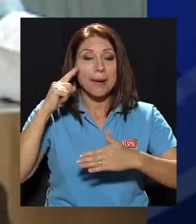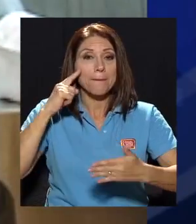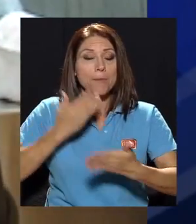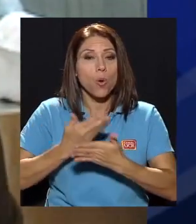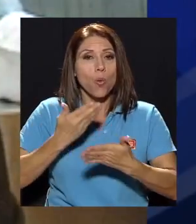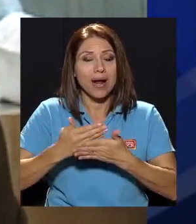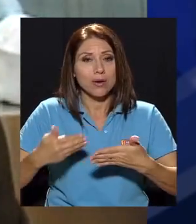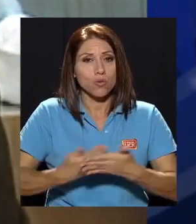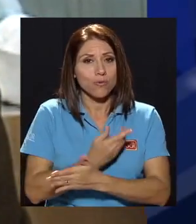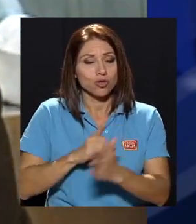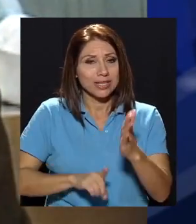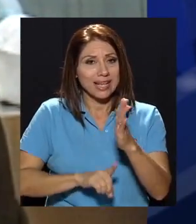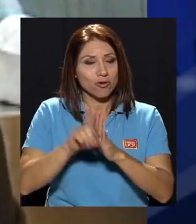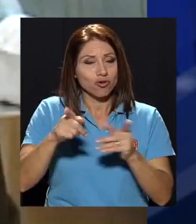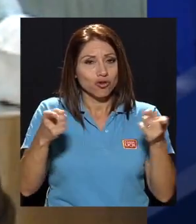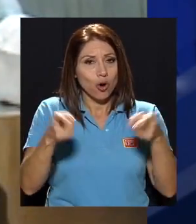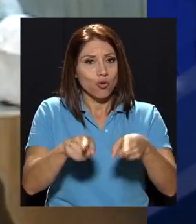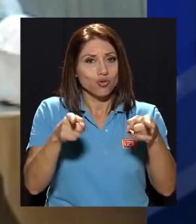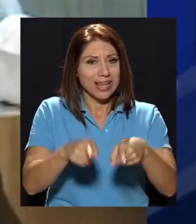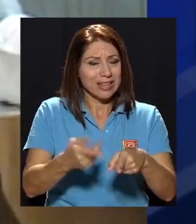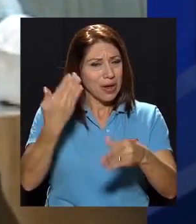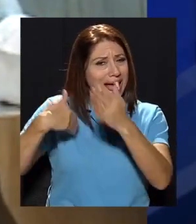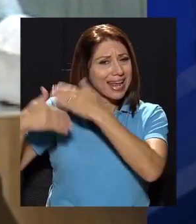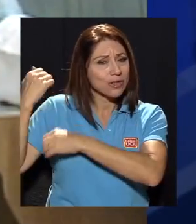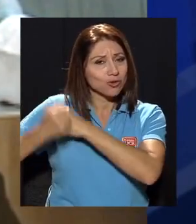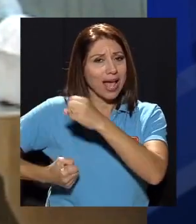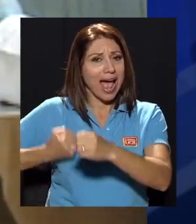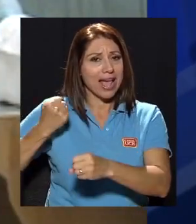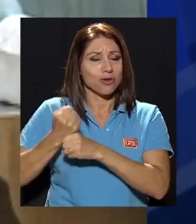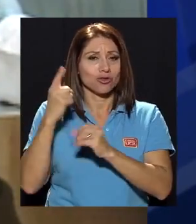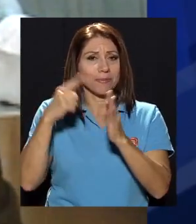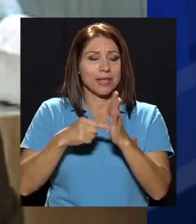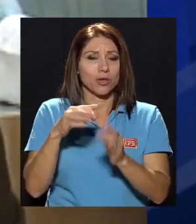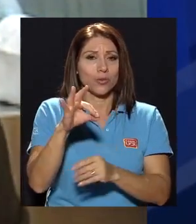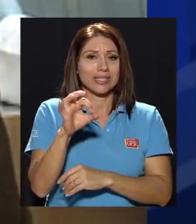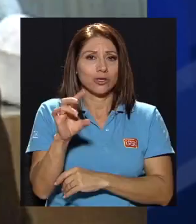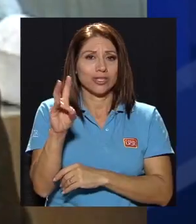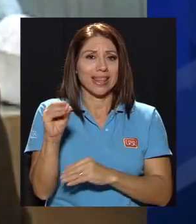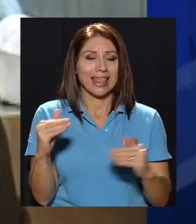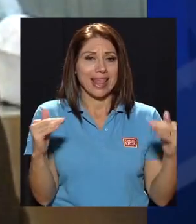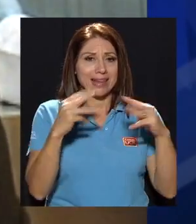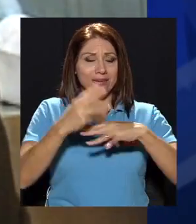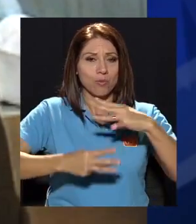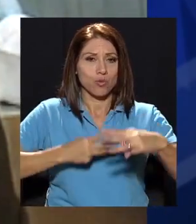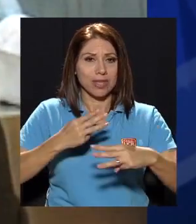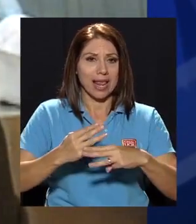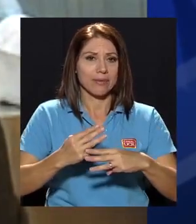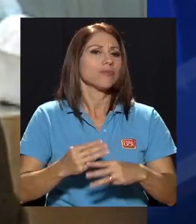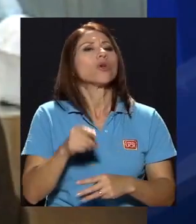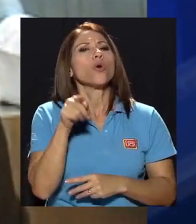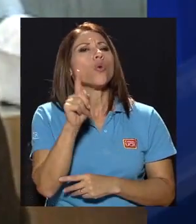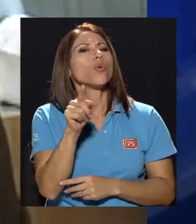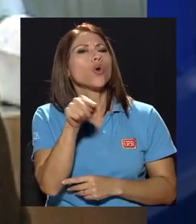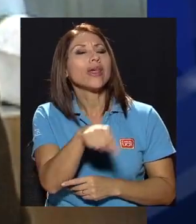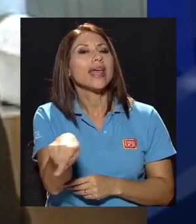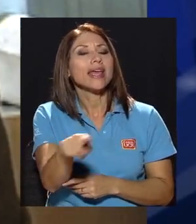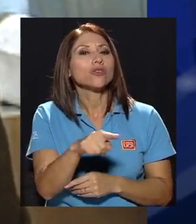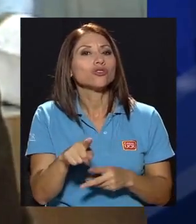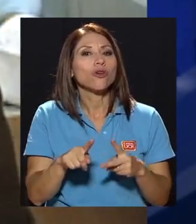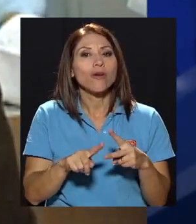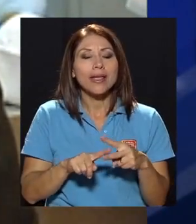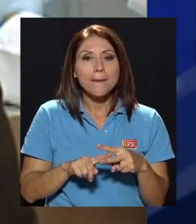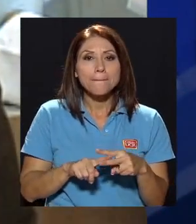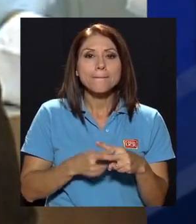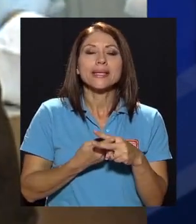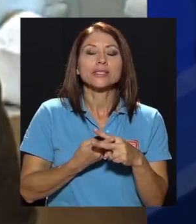nuevos desarrollos que estaban ocurriendo en esa década de los 70 en el mundo. Uno de ellos fue, empezó a nacer el